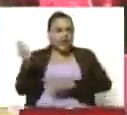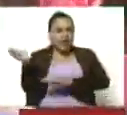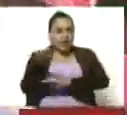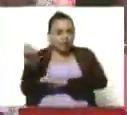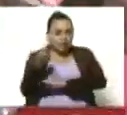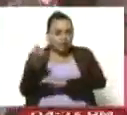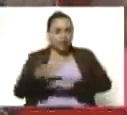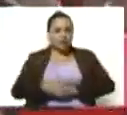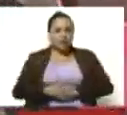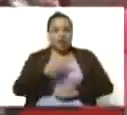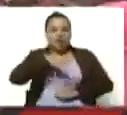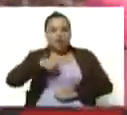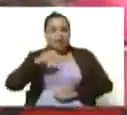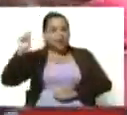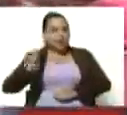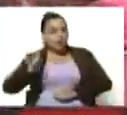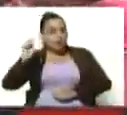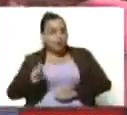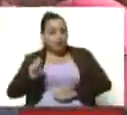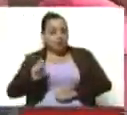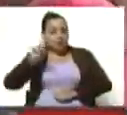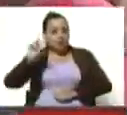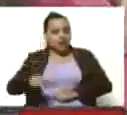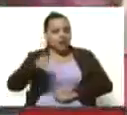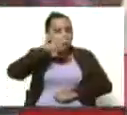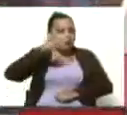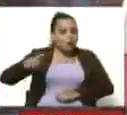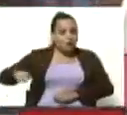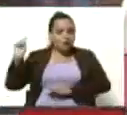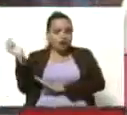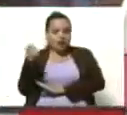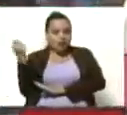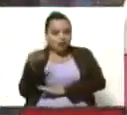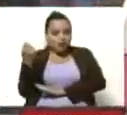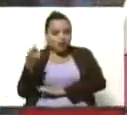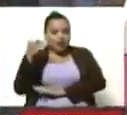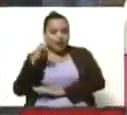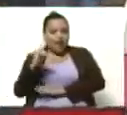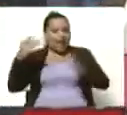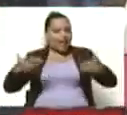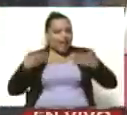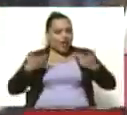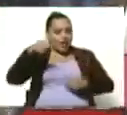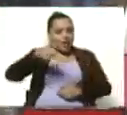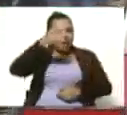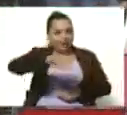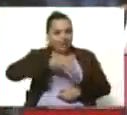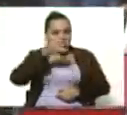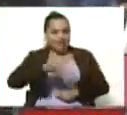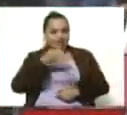y a nuestros diputados y al pueblo a por ello que está alegre esta tarde